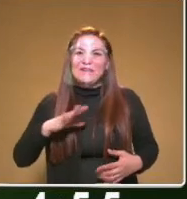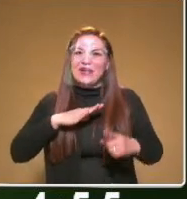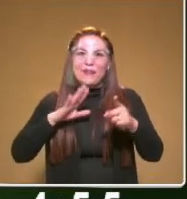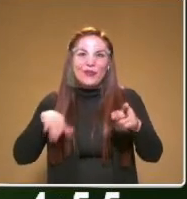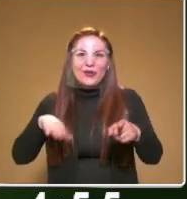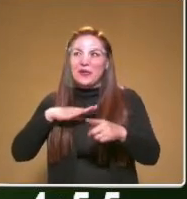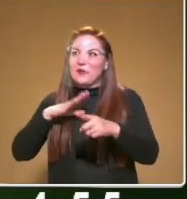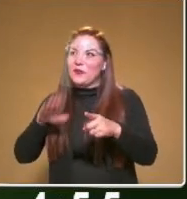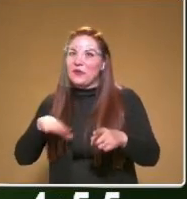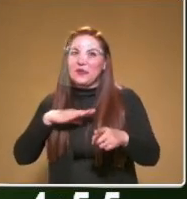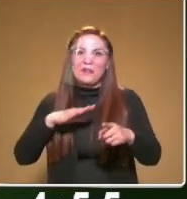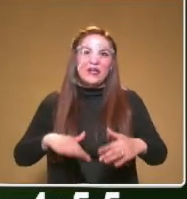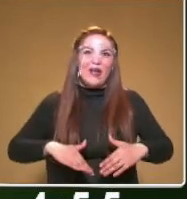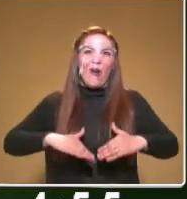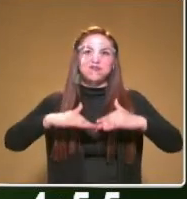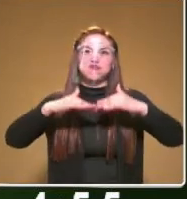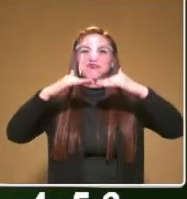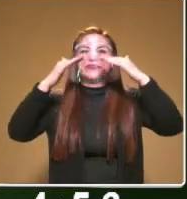fallecer, se van a quedar atrapados. Entonces,